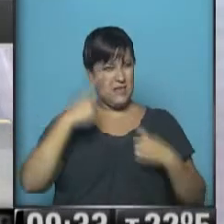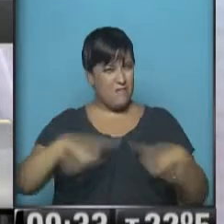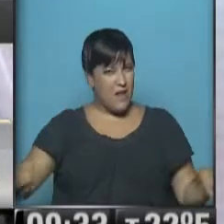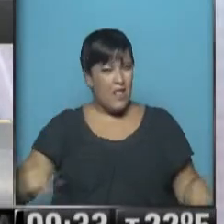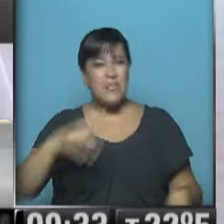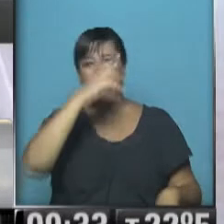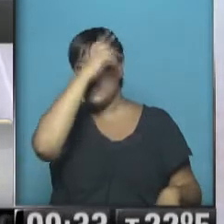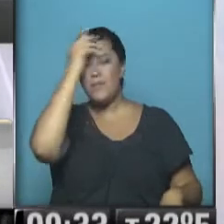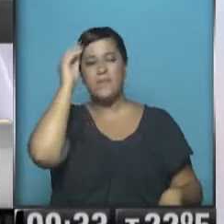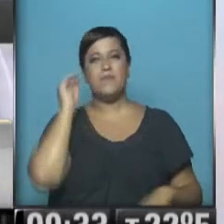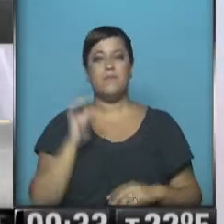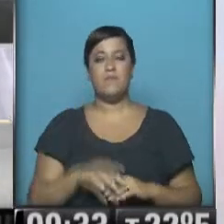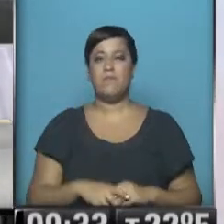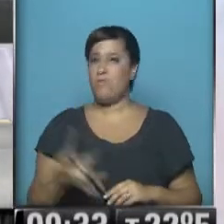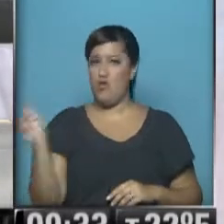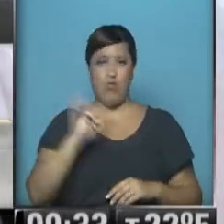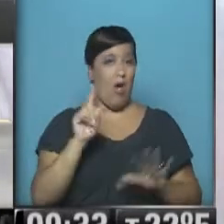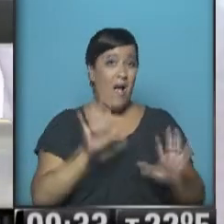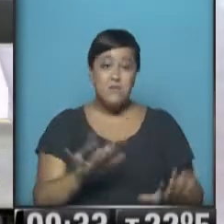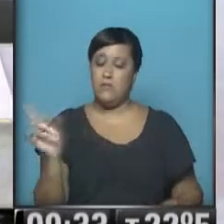lo que creen? No fue así.